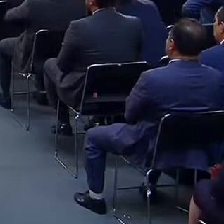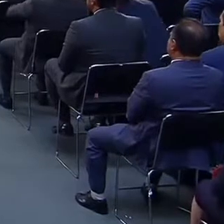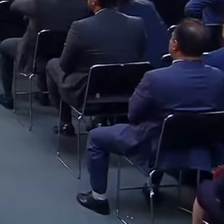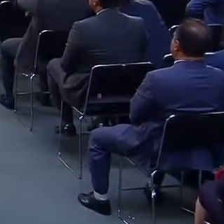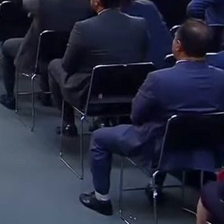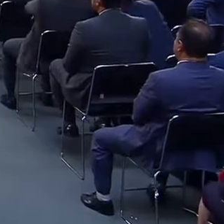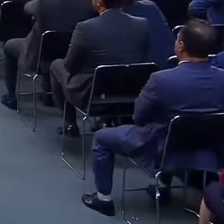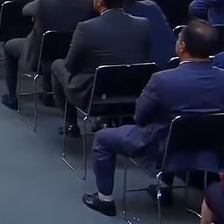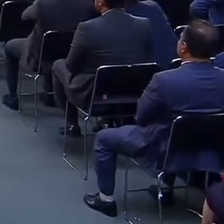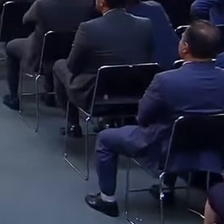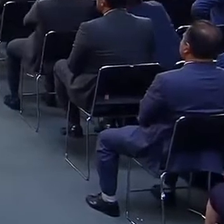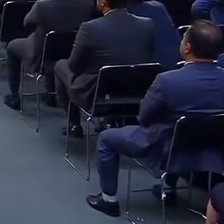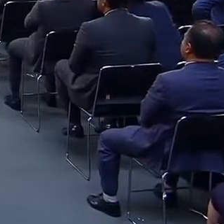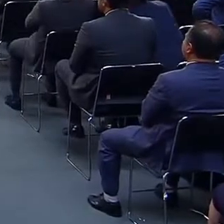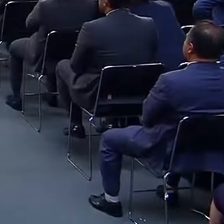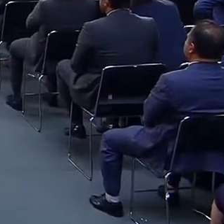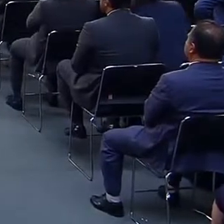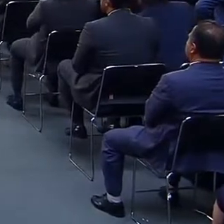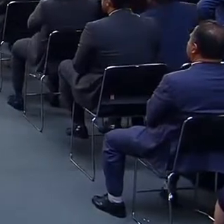presidente de México.